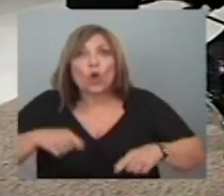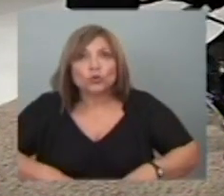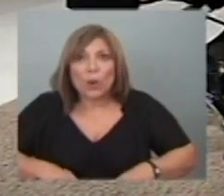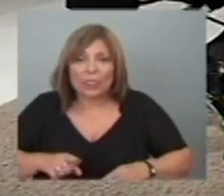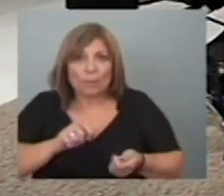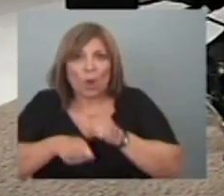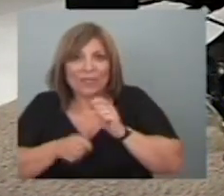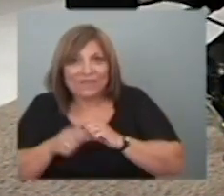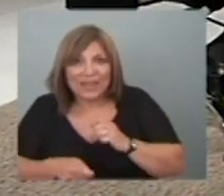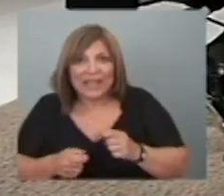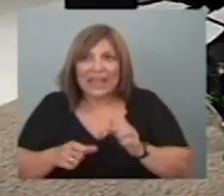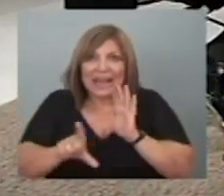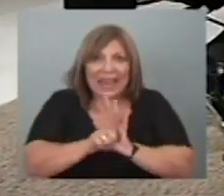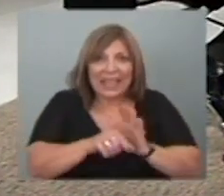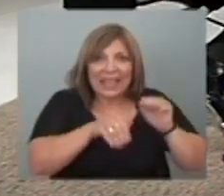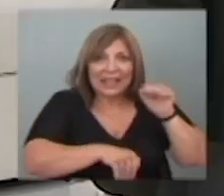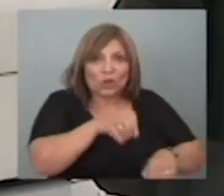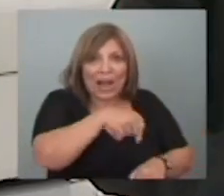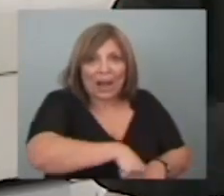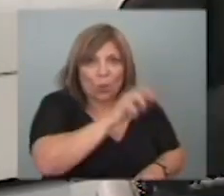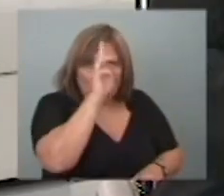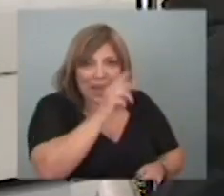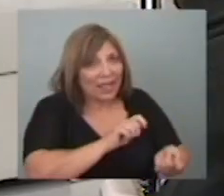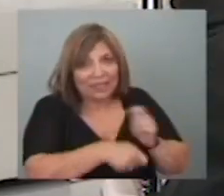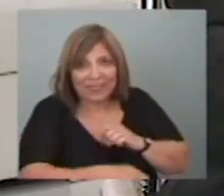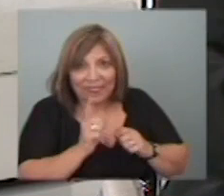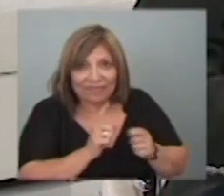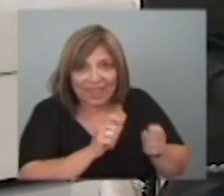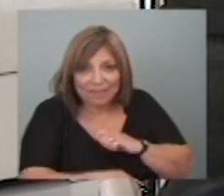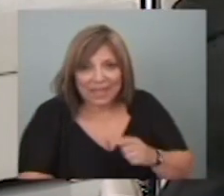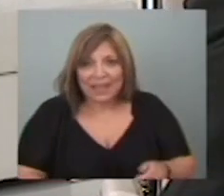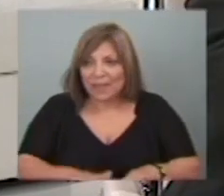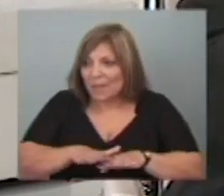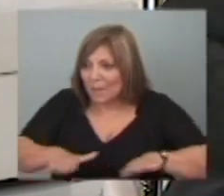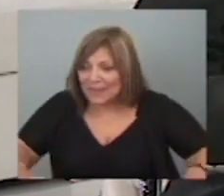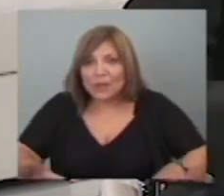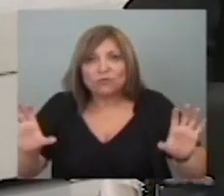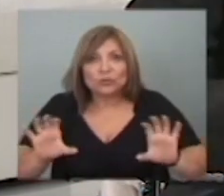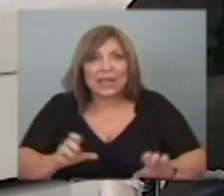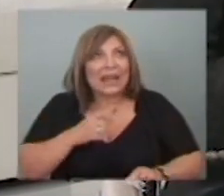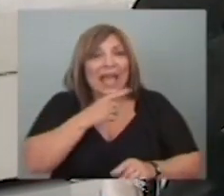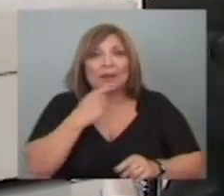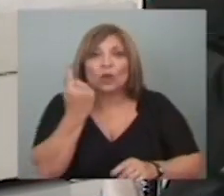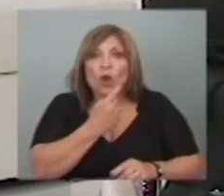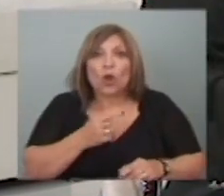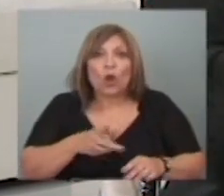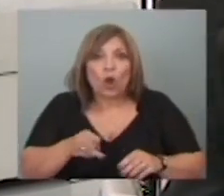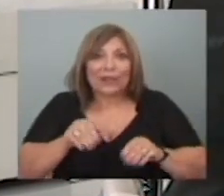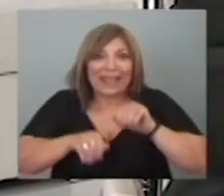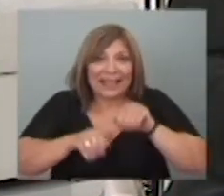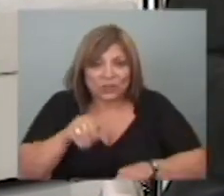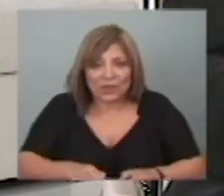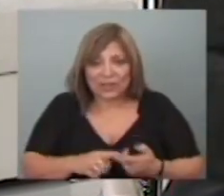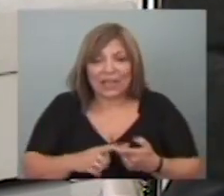tener que modificarse las leyes electorales acá en Uruguay. Las leyes acá en Uruguay tienen la mesa compuesta por funcionarios de la Corte Electoral, etcétera,